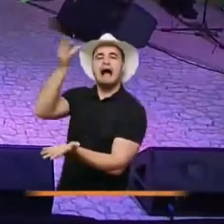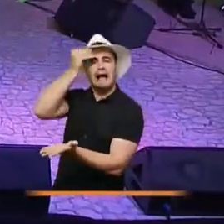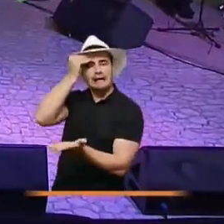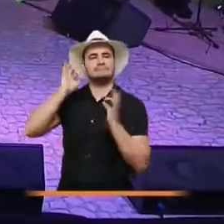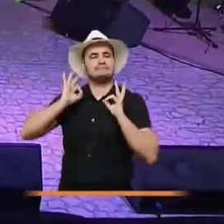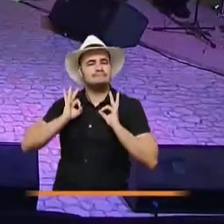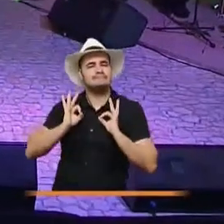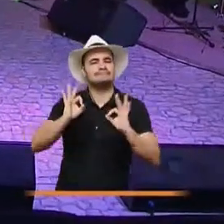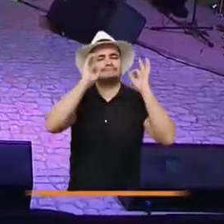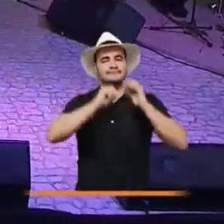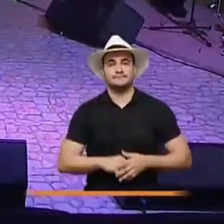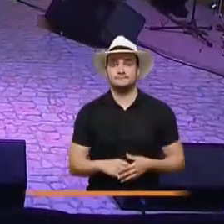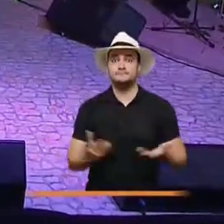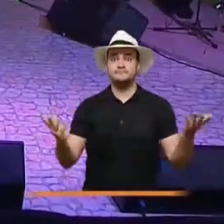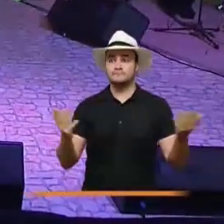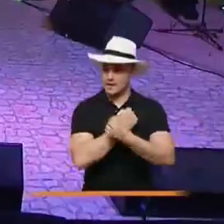pero es